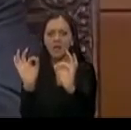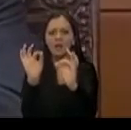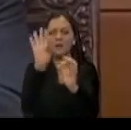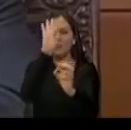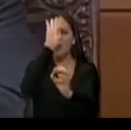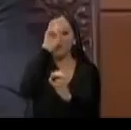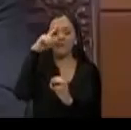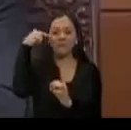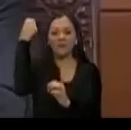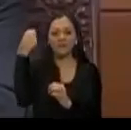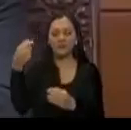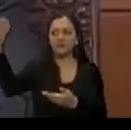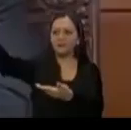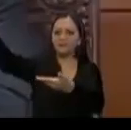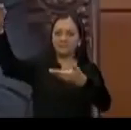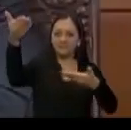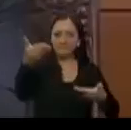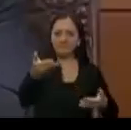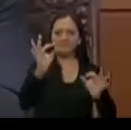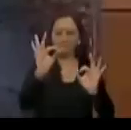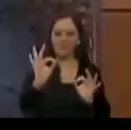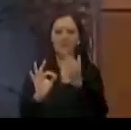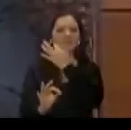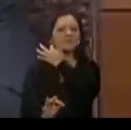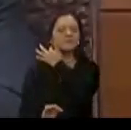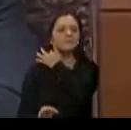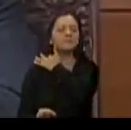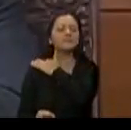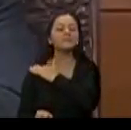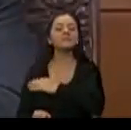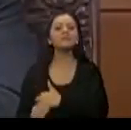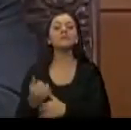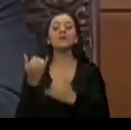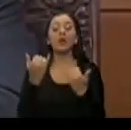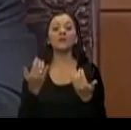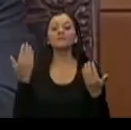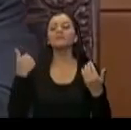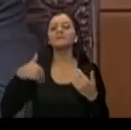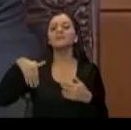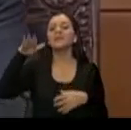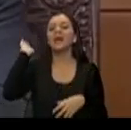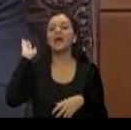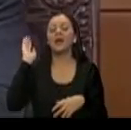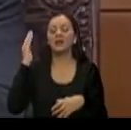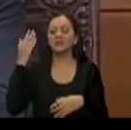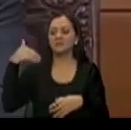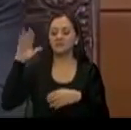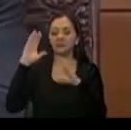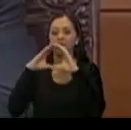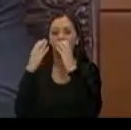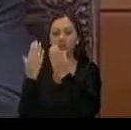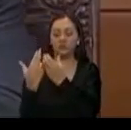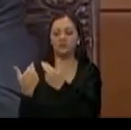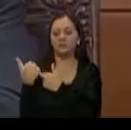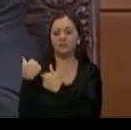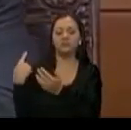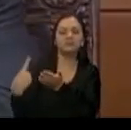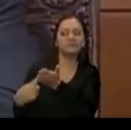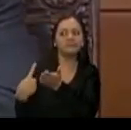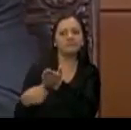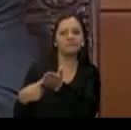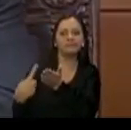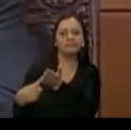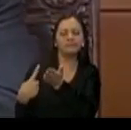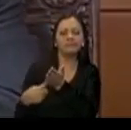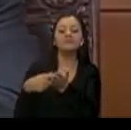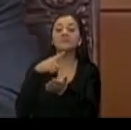se merece al Santo Padre. Lo estamos haciendo desde hace algún tiempo atrás. Hay una comisión organizada de parte